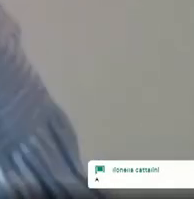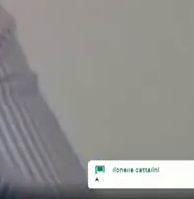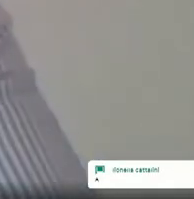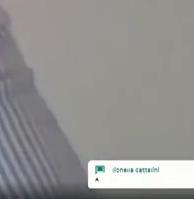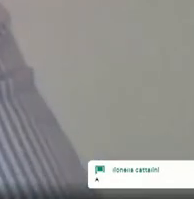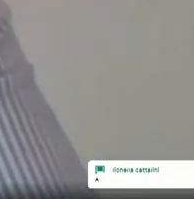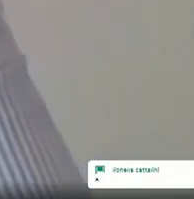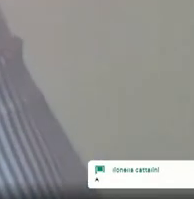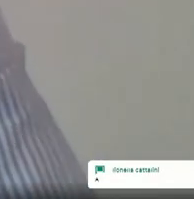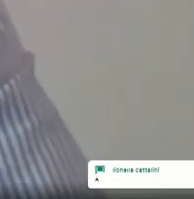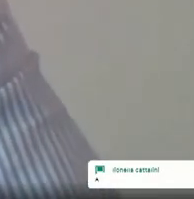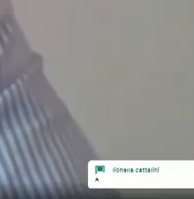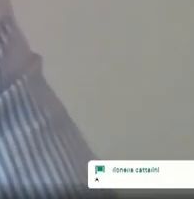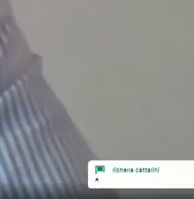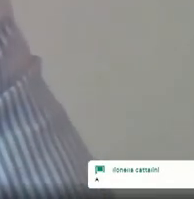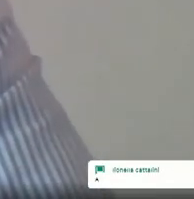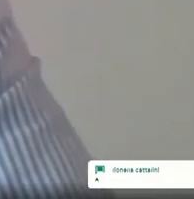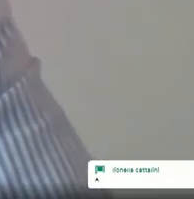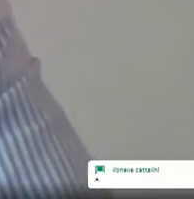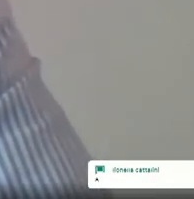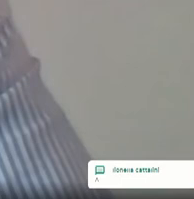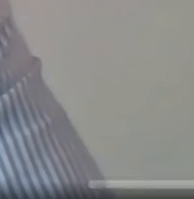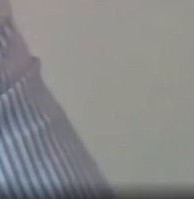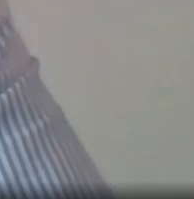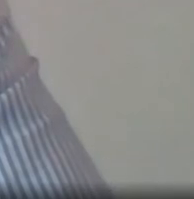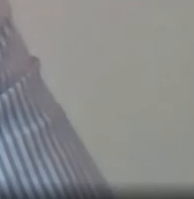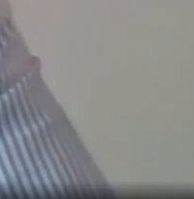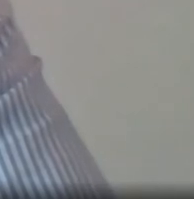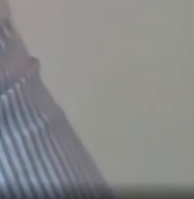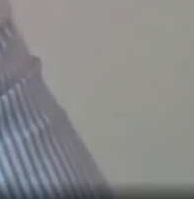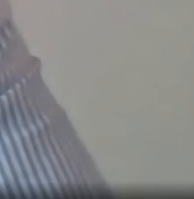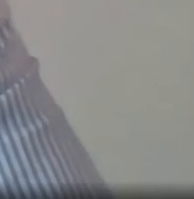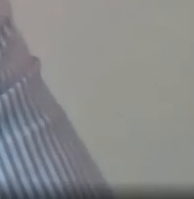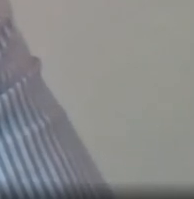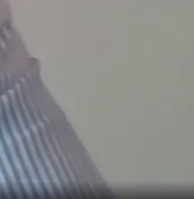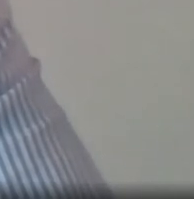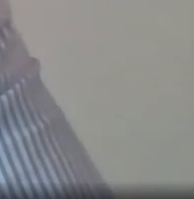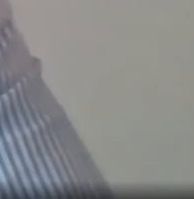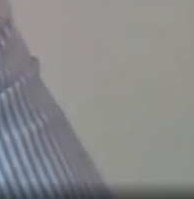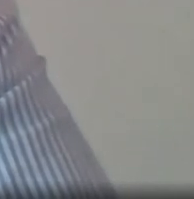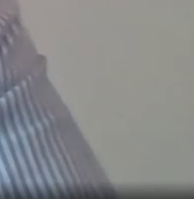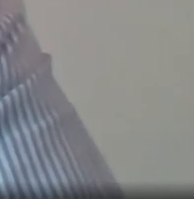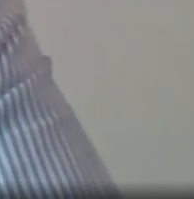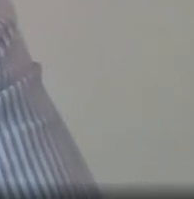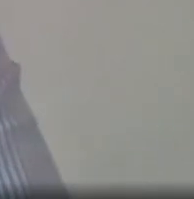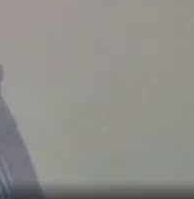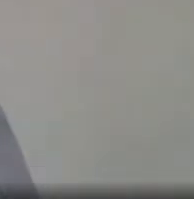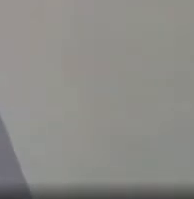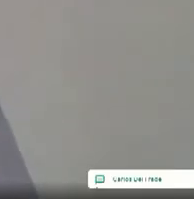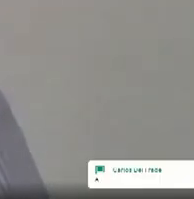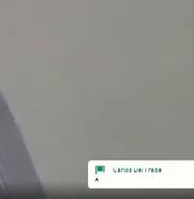comunicación lo votemos en una sola emoción todos los proyectos por afirmativas